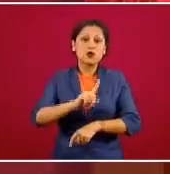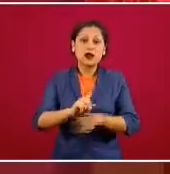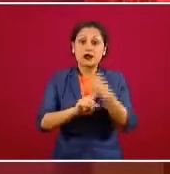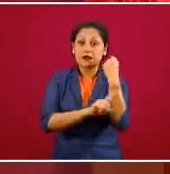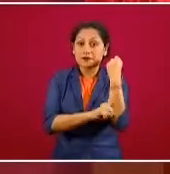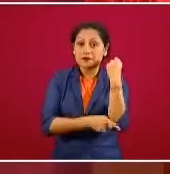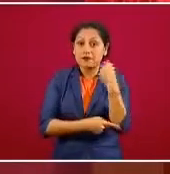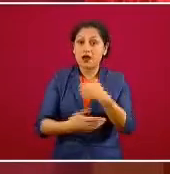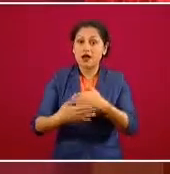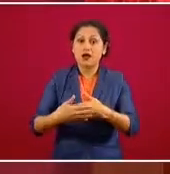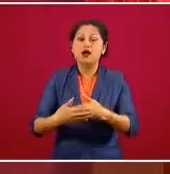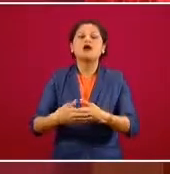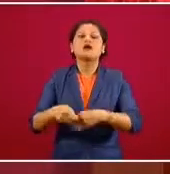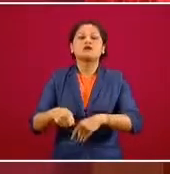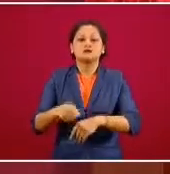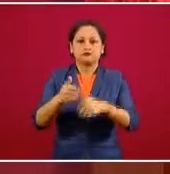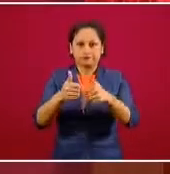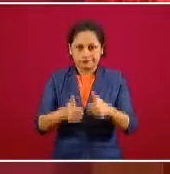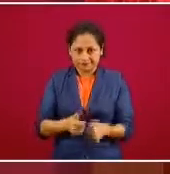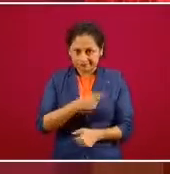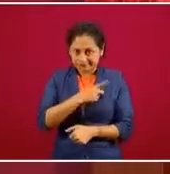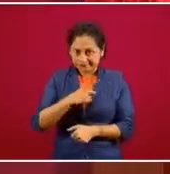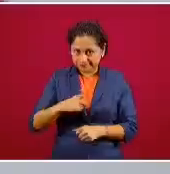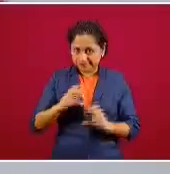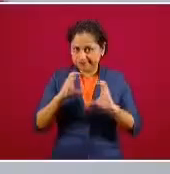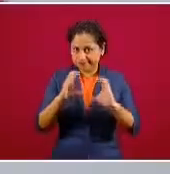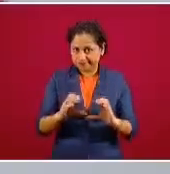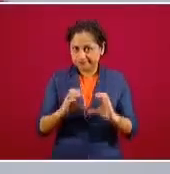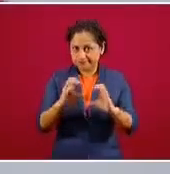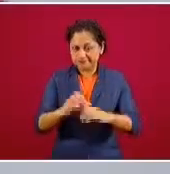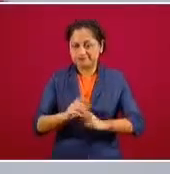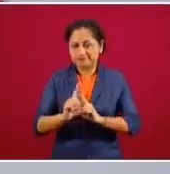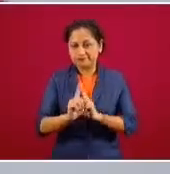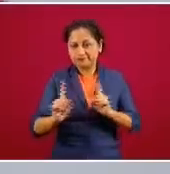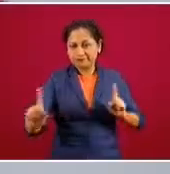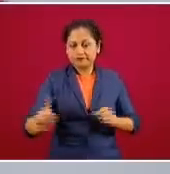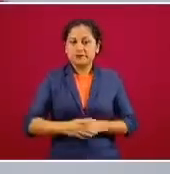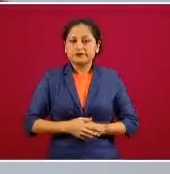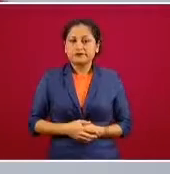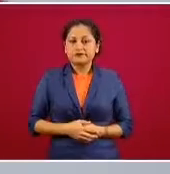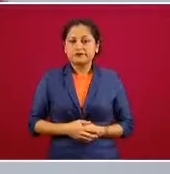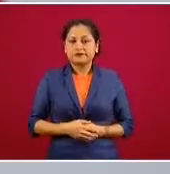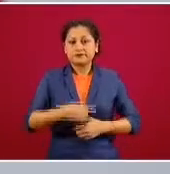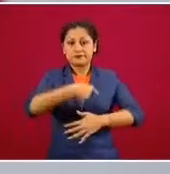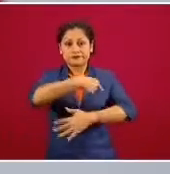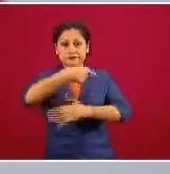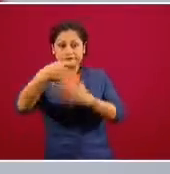Por lo tanto, las acciones de control que serán propuestas para su